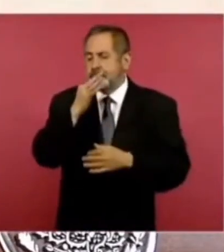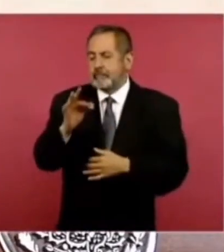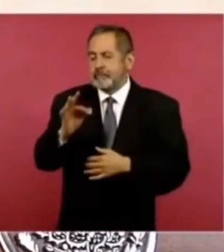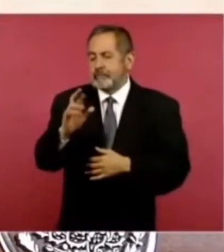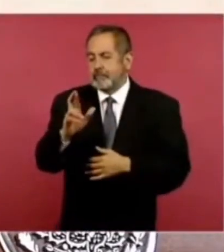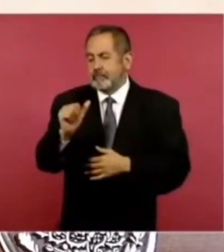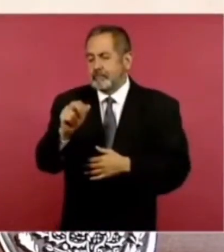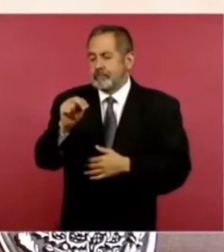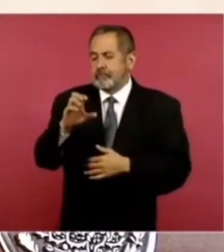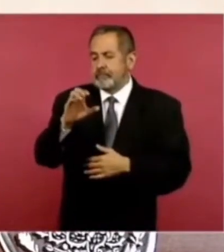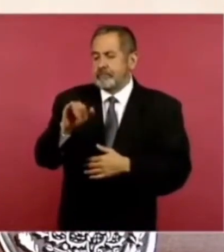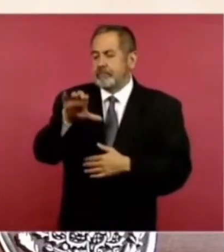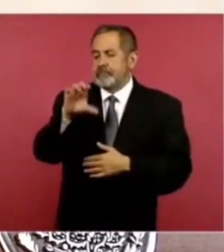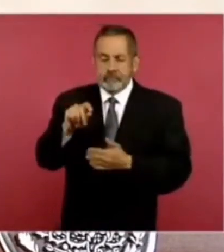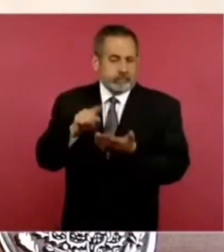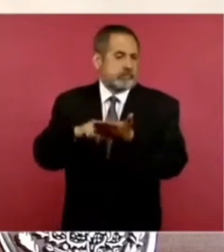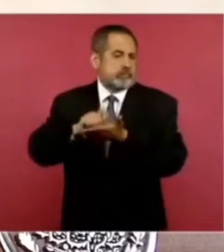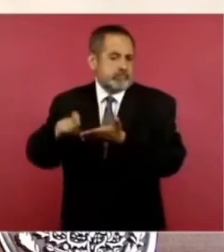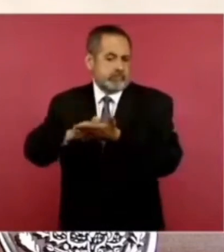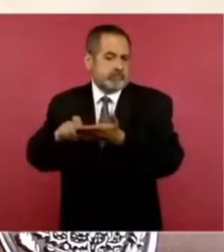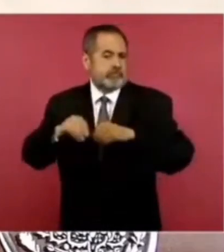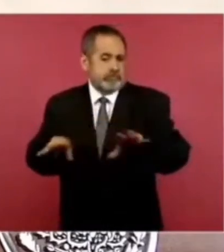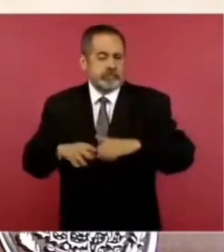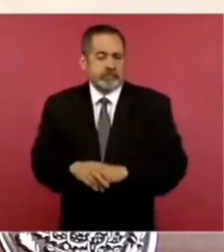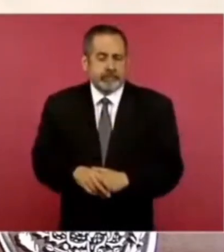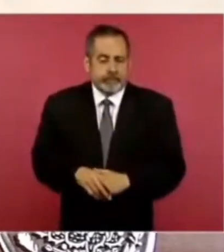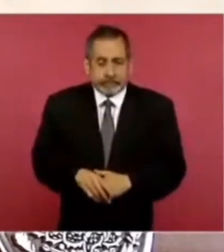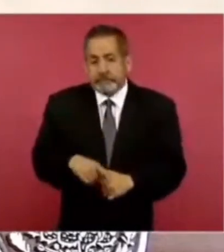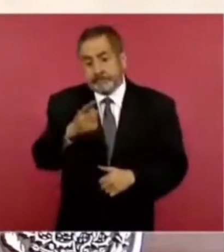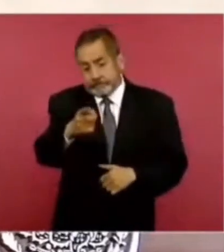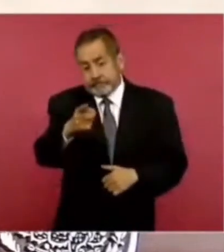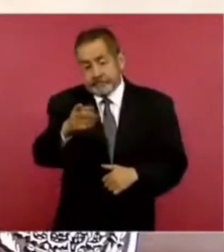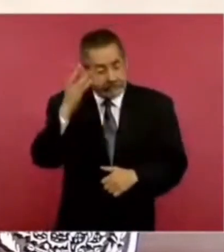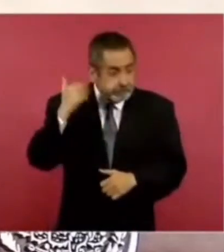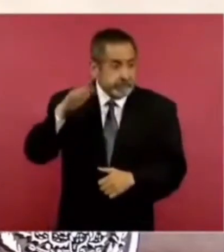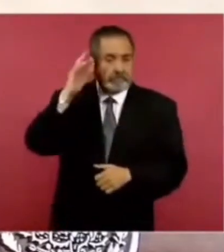seguridad nacional y que México era un país independiente.